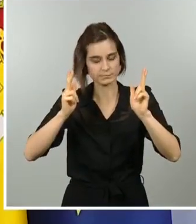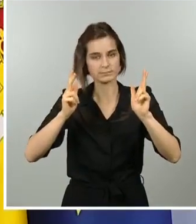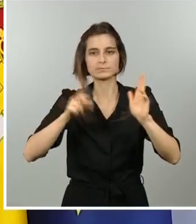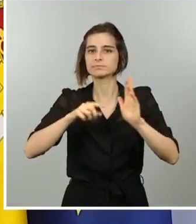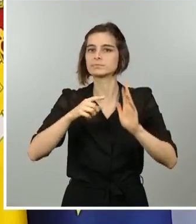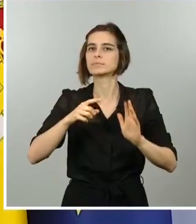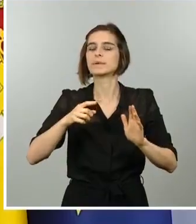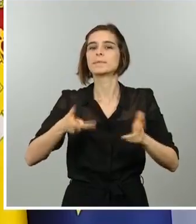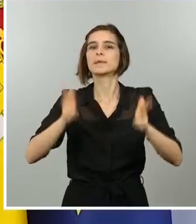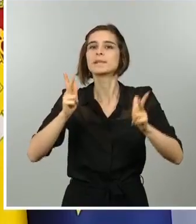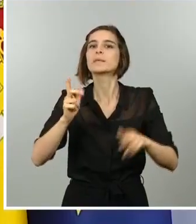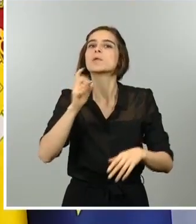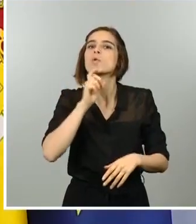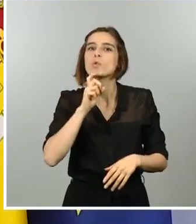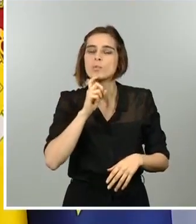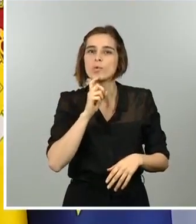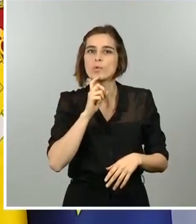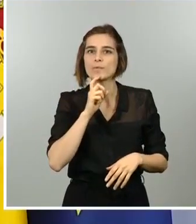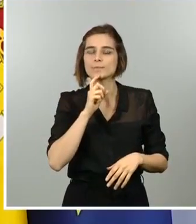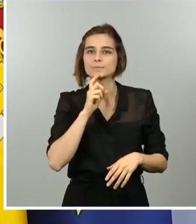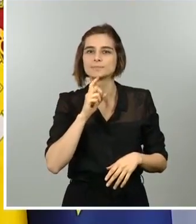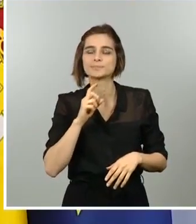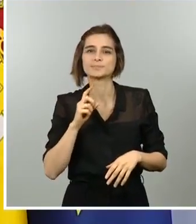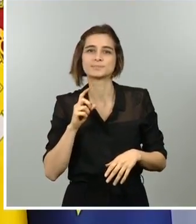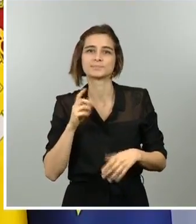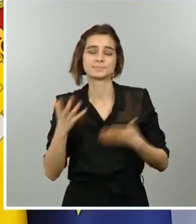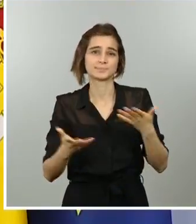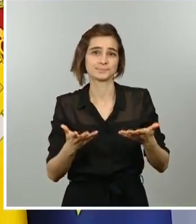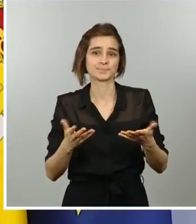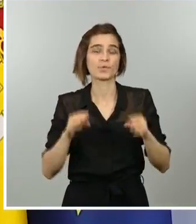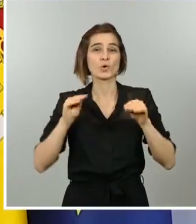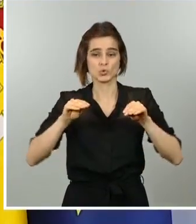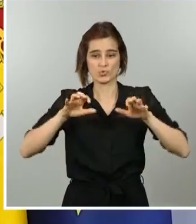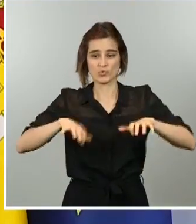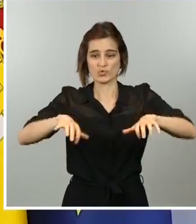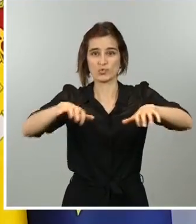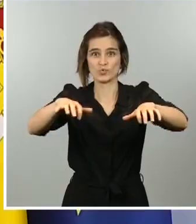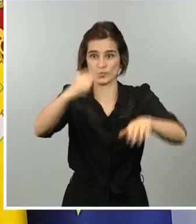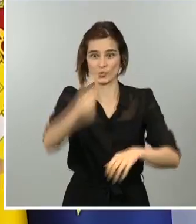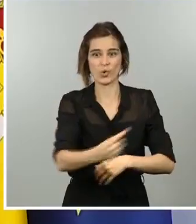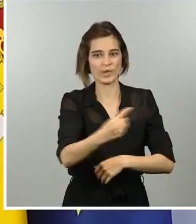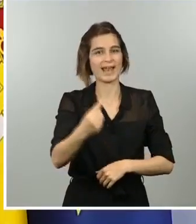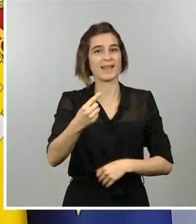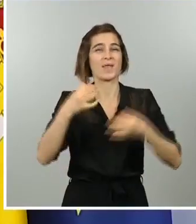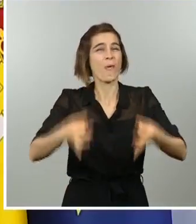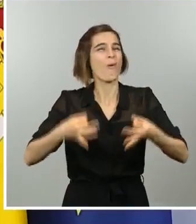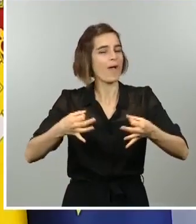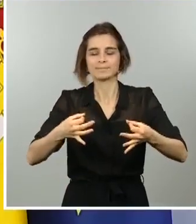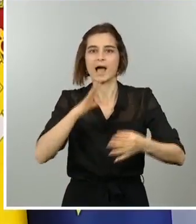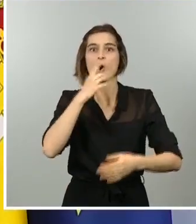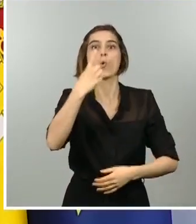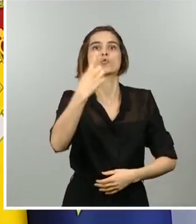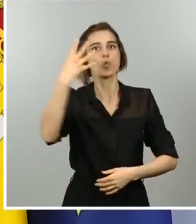parte de los puestos de venta, tanto en un espacio reducido para garantizar el